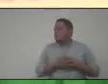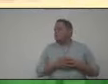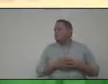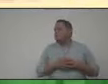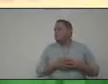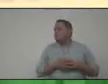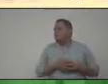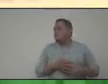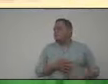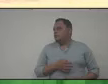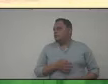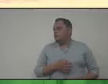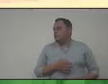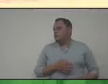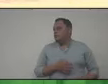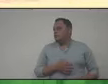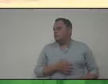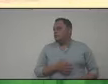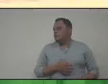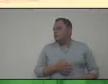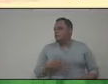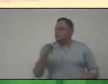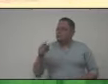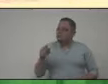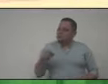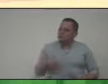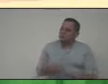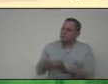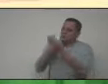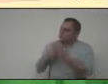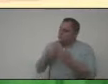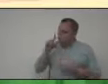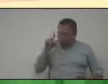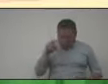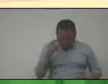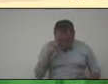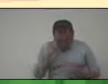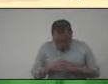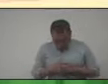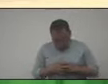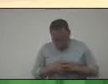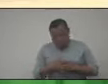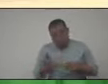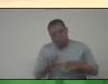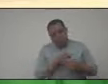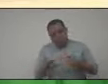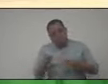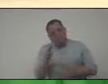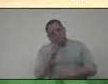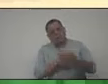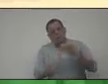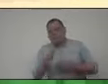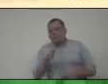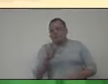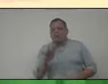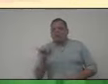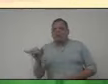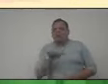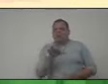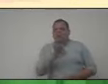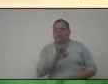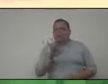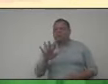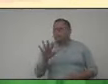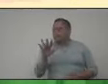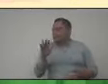fin, otros municipios, que lo que nos mostraba el gobernador la semana pasada, casi son 35 mil